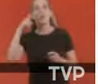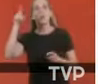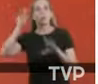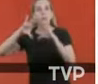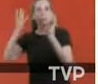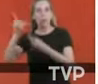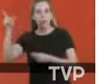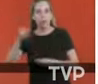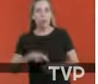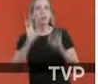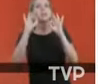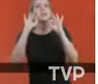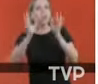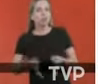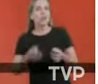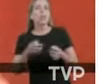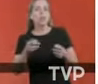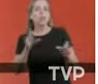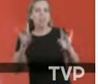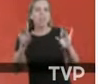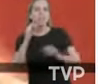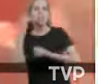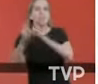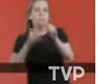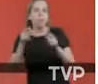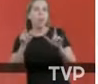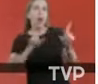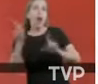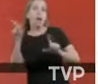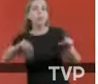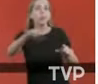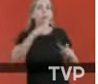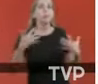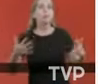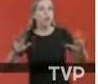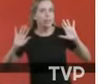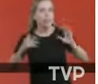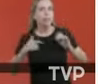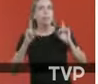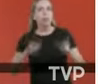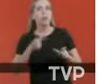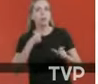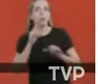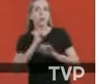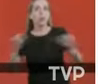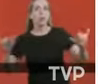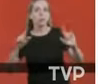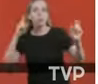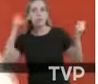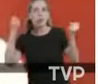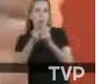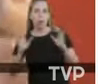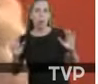Internacional. Sé que es una verdad incómoda, sé que molesta, yo lo quiero decir porque no comparto este camino. Además, lo que